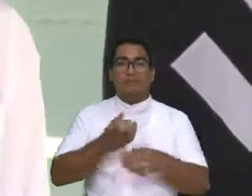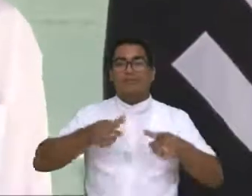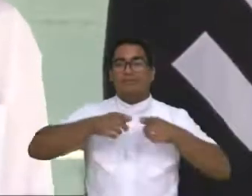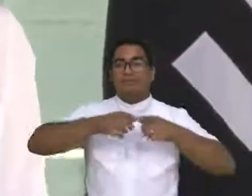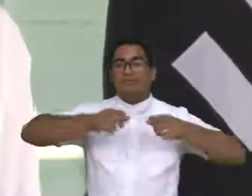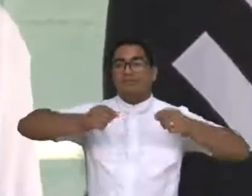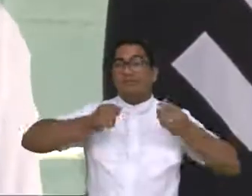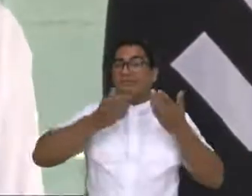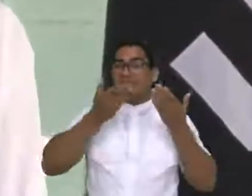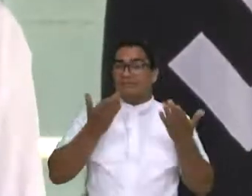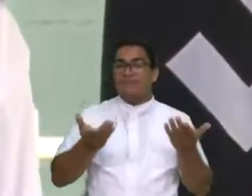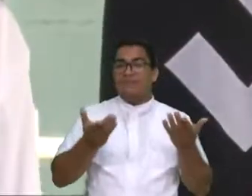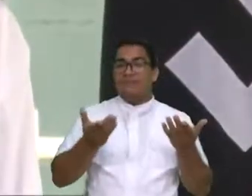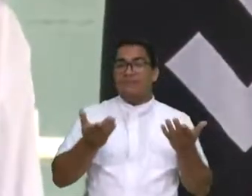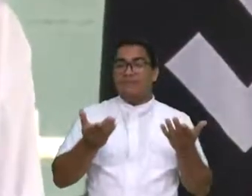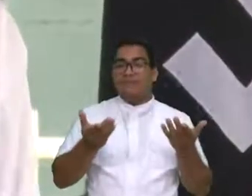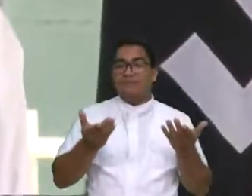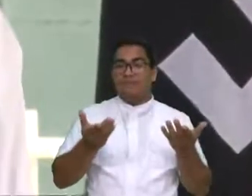hacer